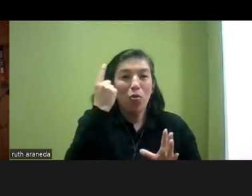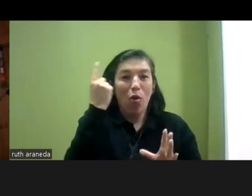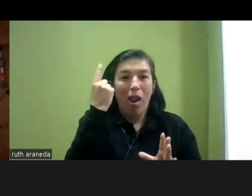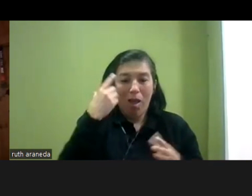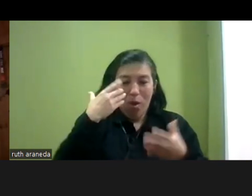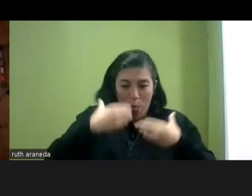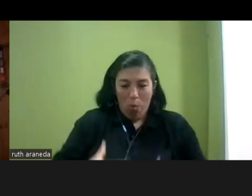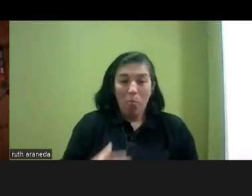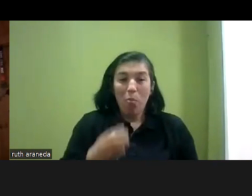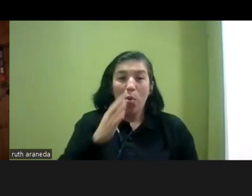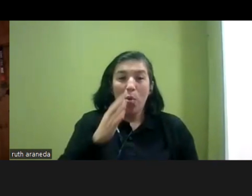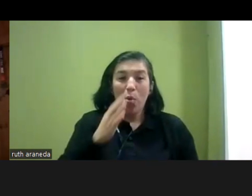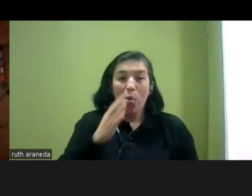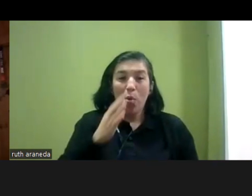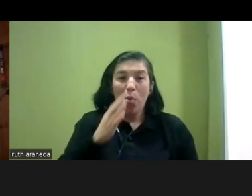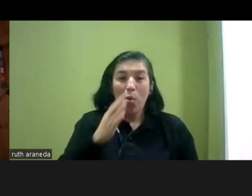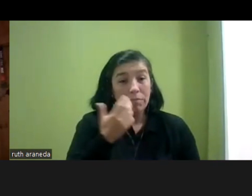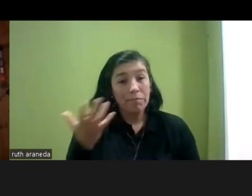Entonces,